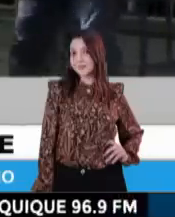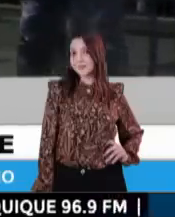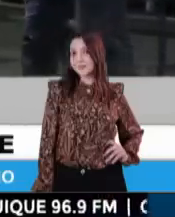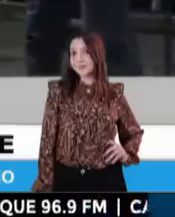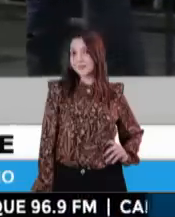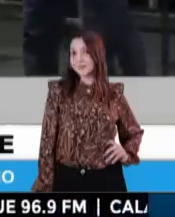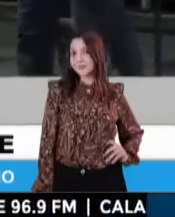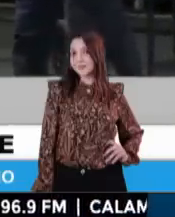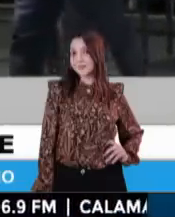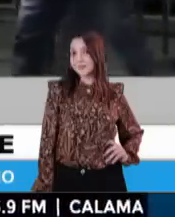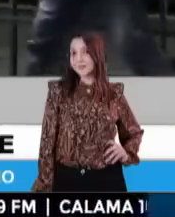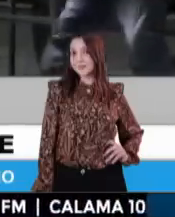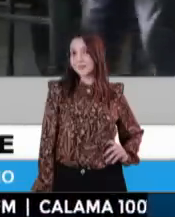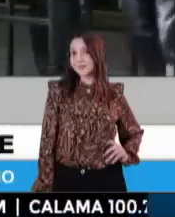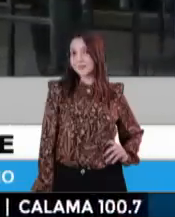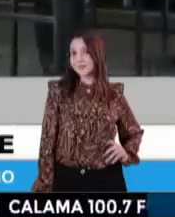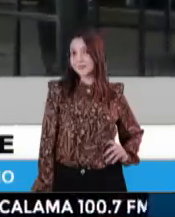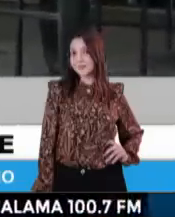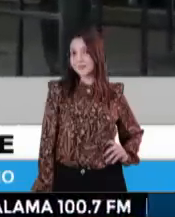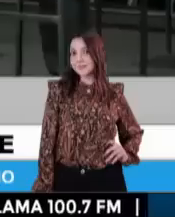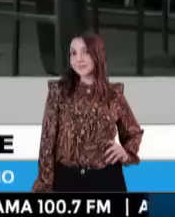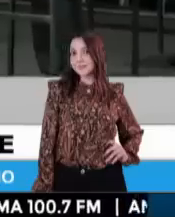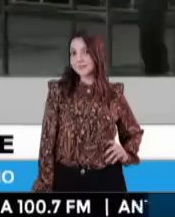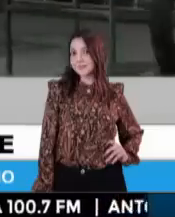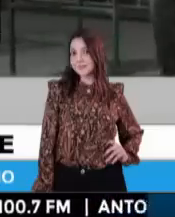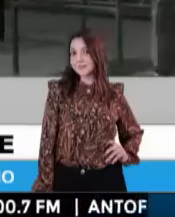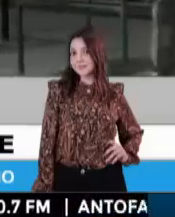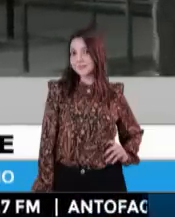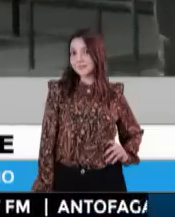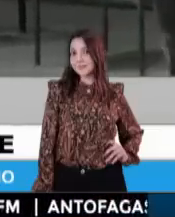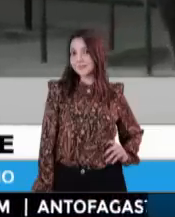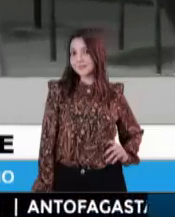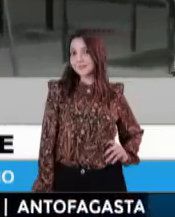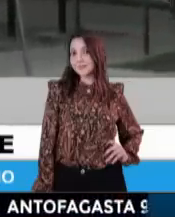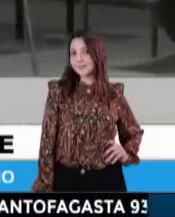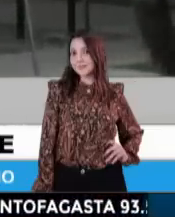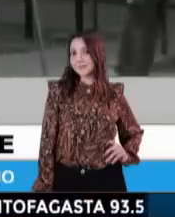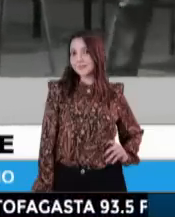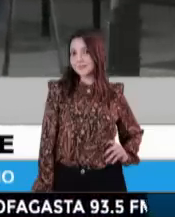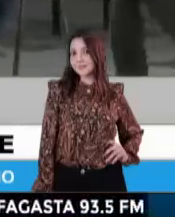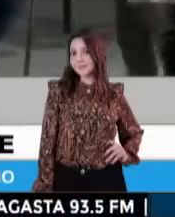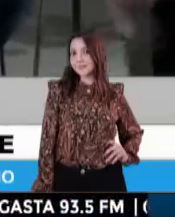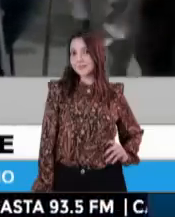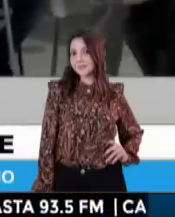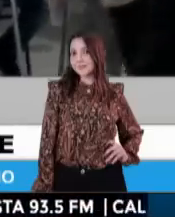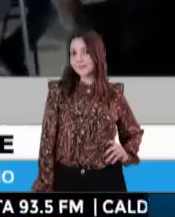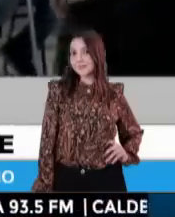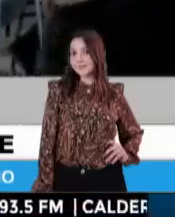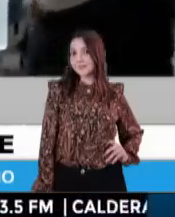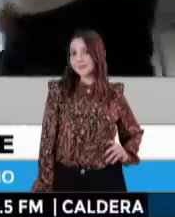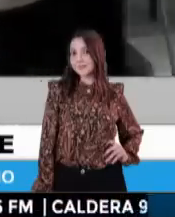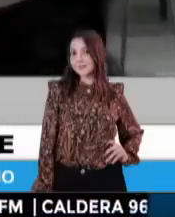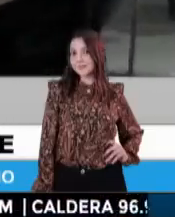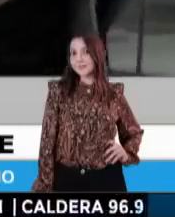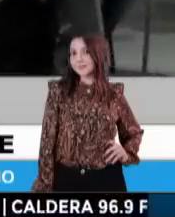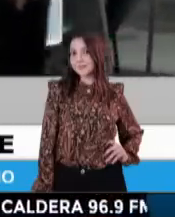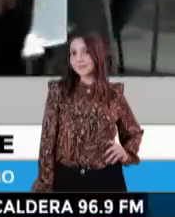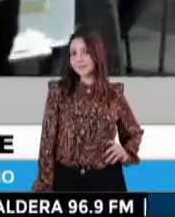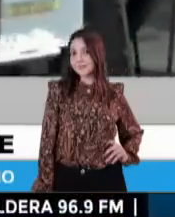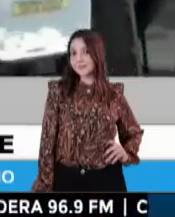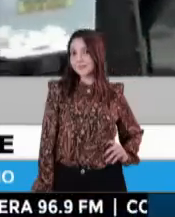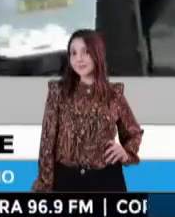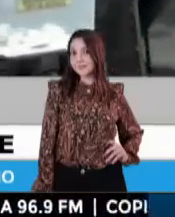Se detiene bastante en sistema político. Corregir el diseño. Puntos, sí, sobre el sistema político del que se refiere. Corregir el diseño del Estado